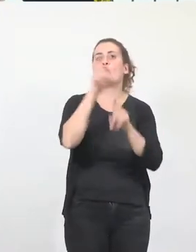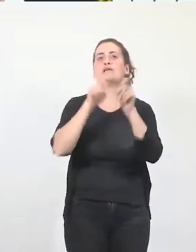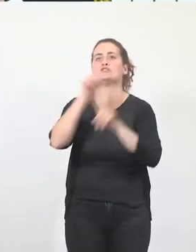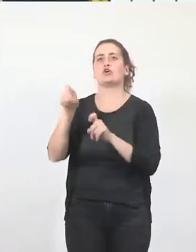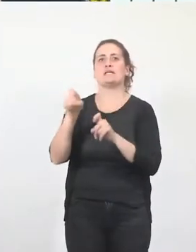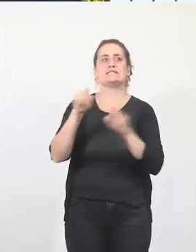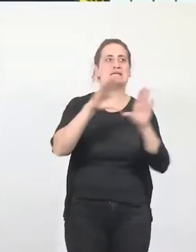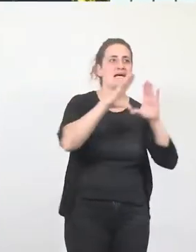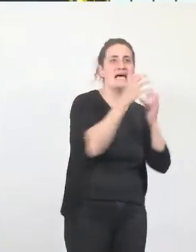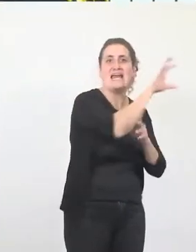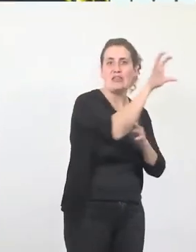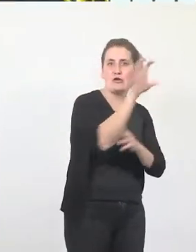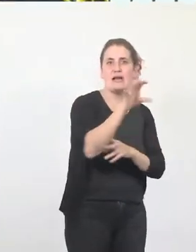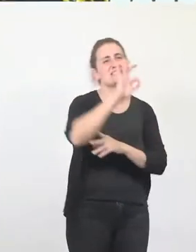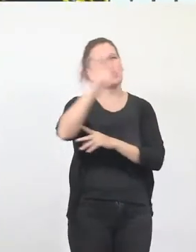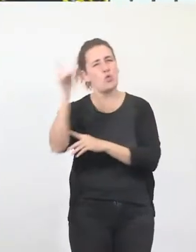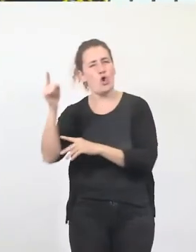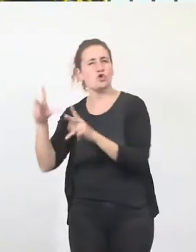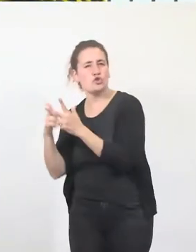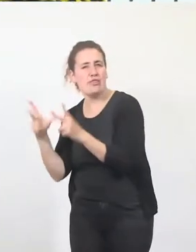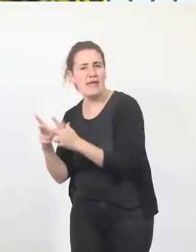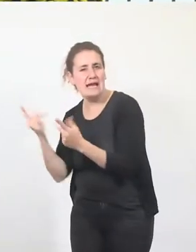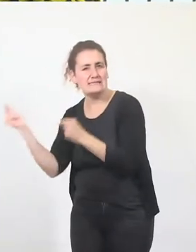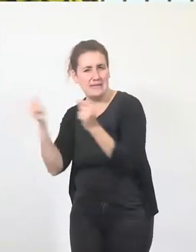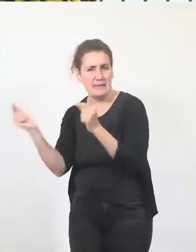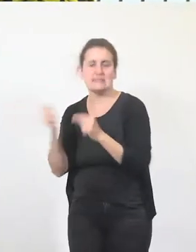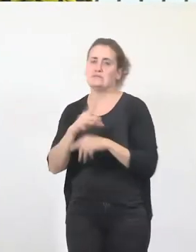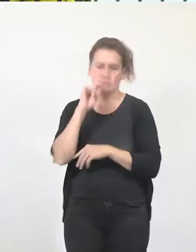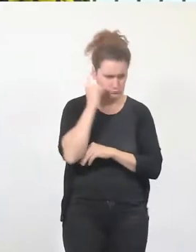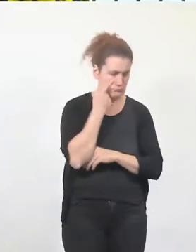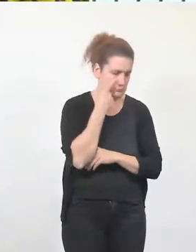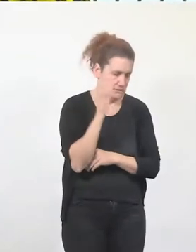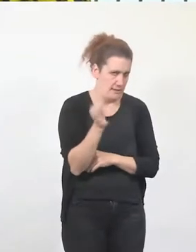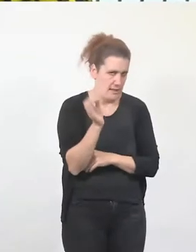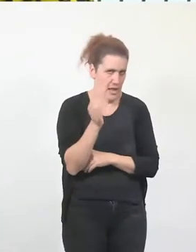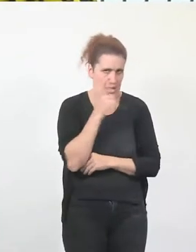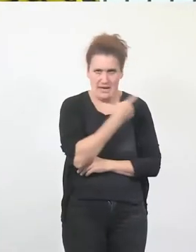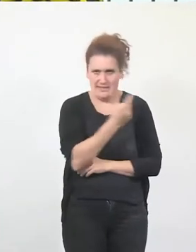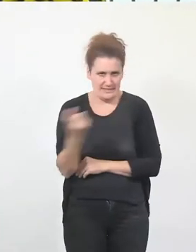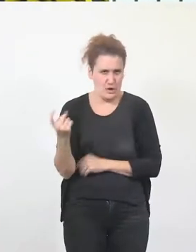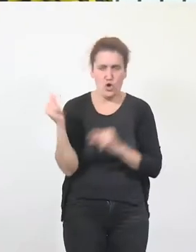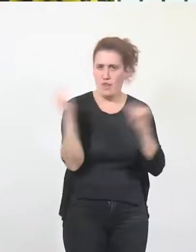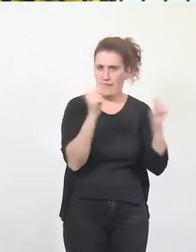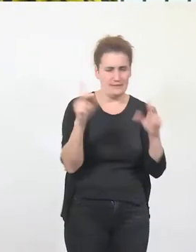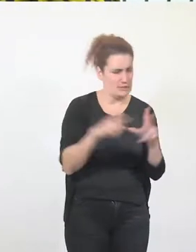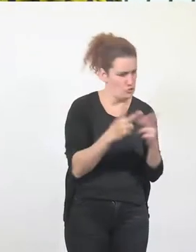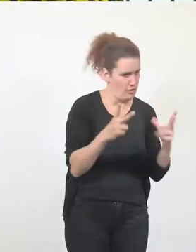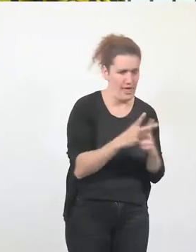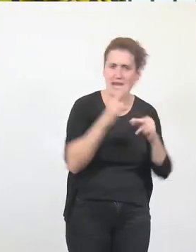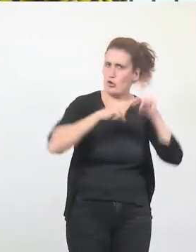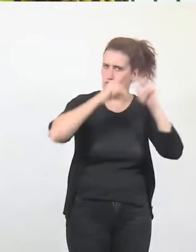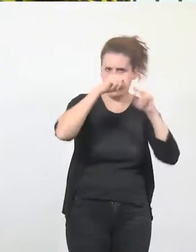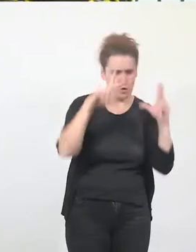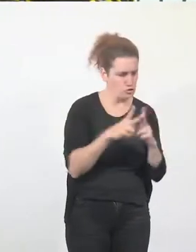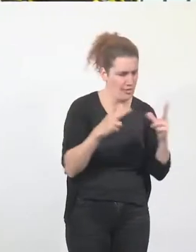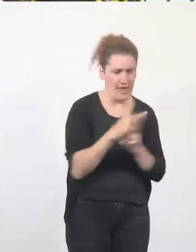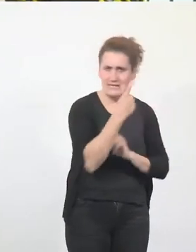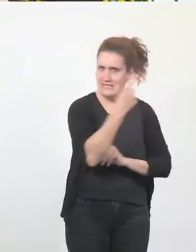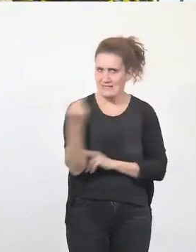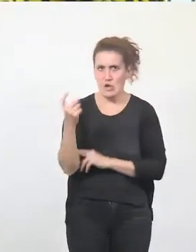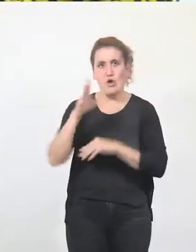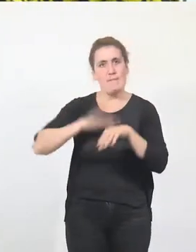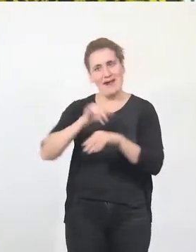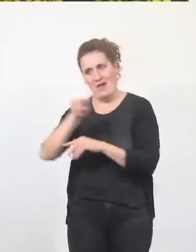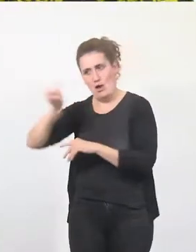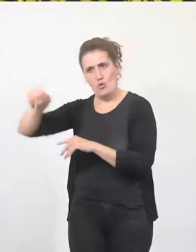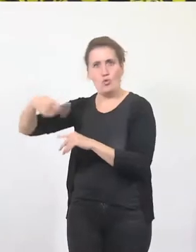nacional y luego los debates sociales. Nos hemos dado cuenta, por supuesto, que es necesario que exista un debate social y una construcción social para